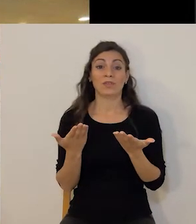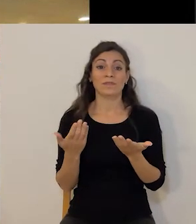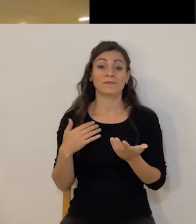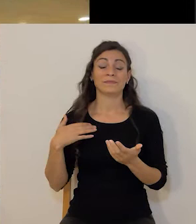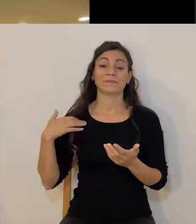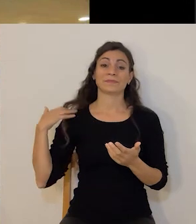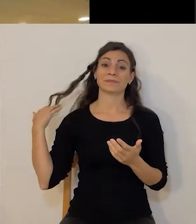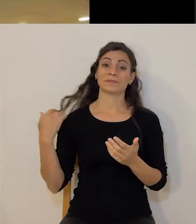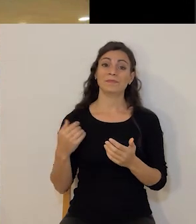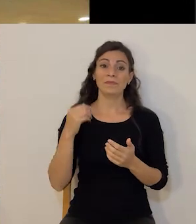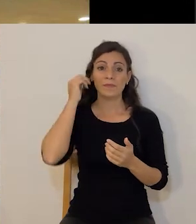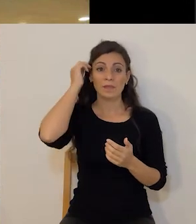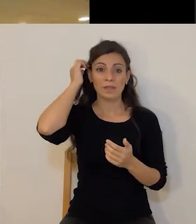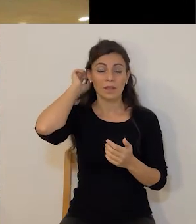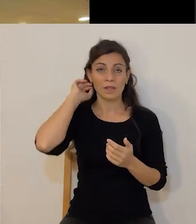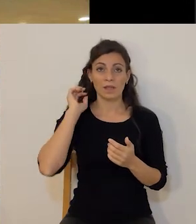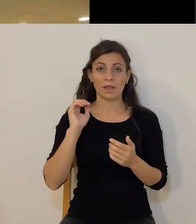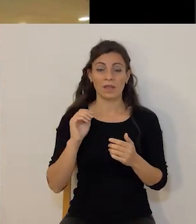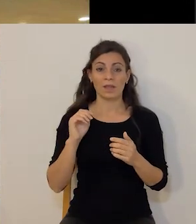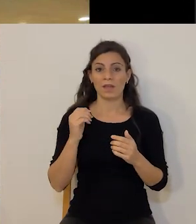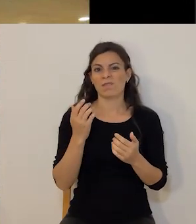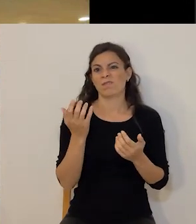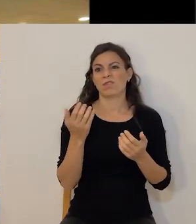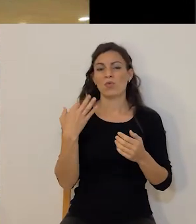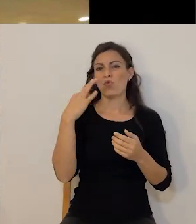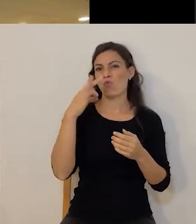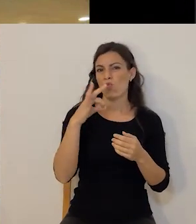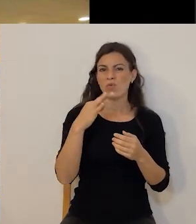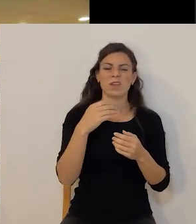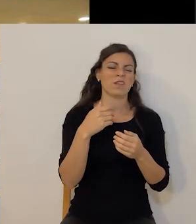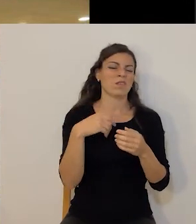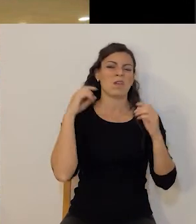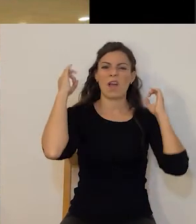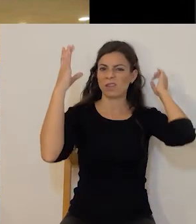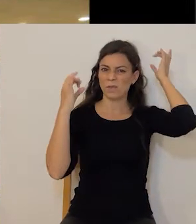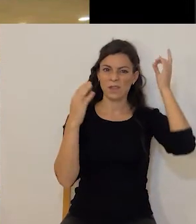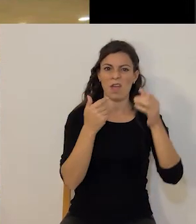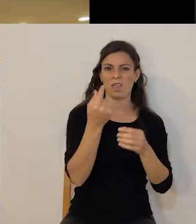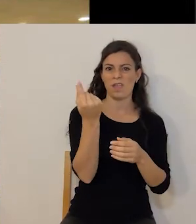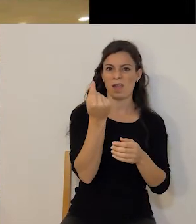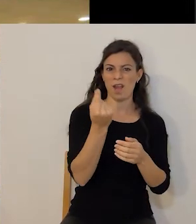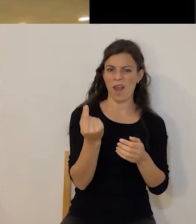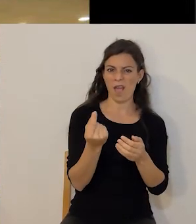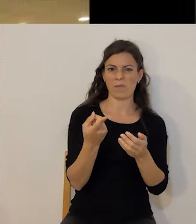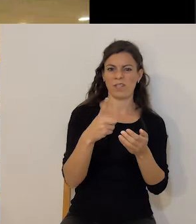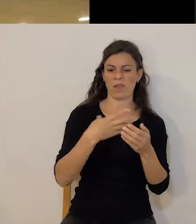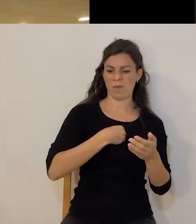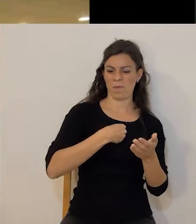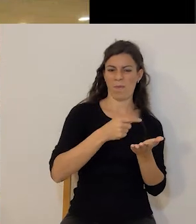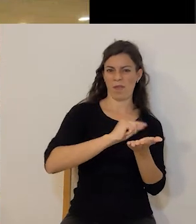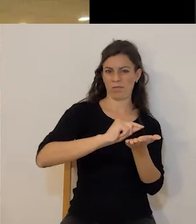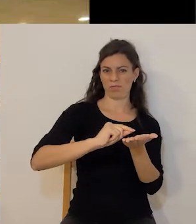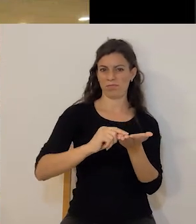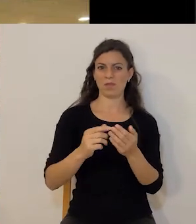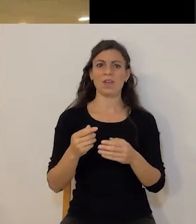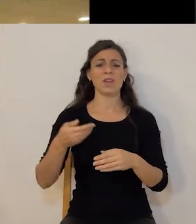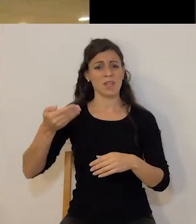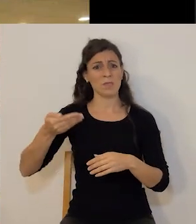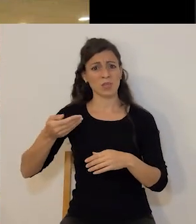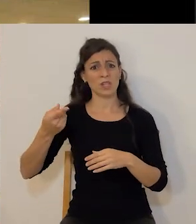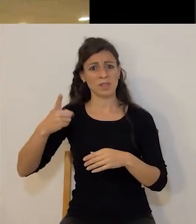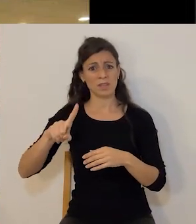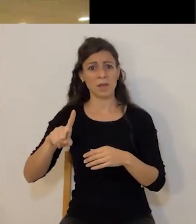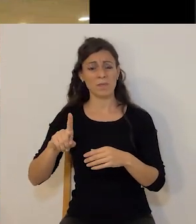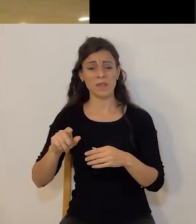de actividades de lápiz y papel tediosas, por qué no fomentamos también una participación en